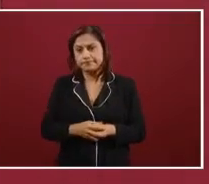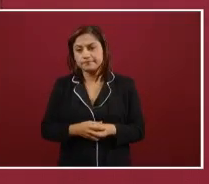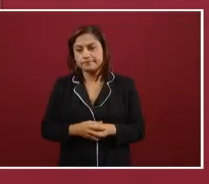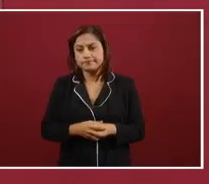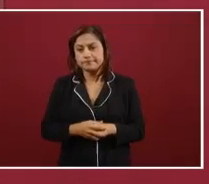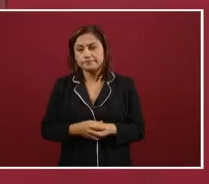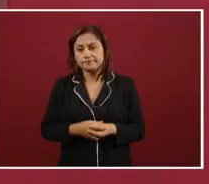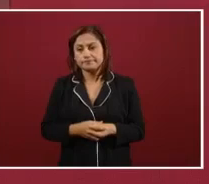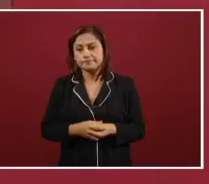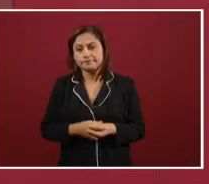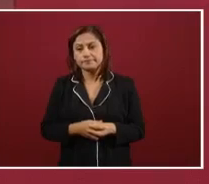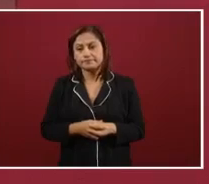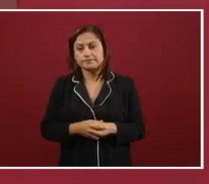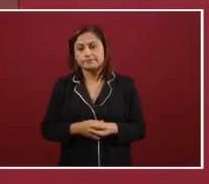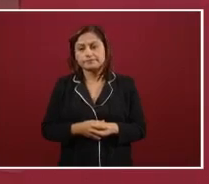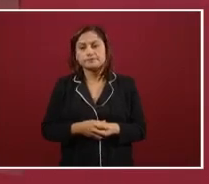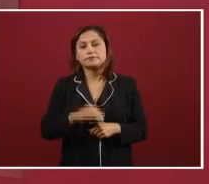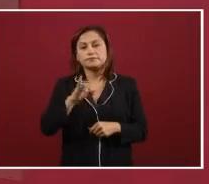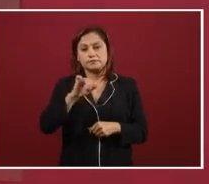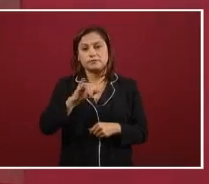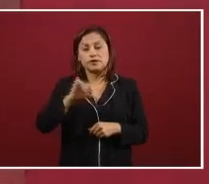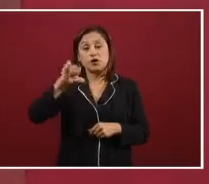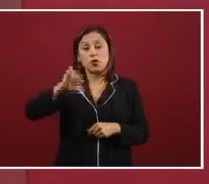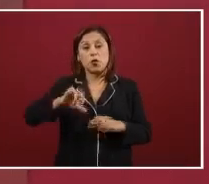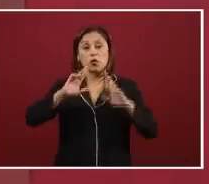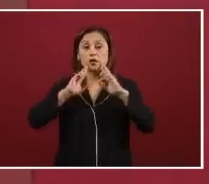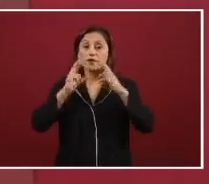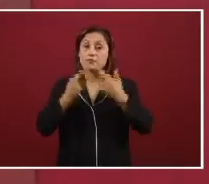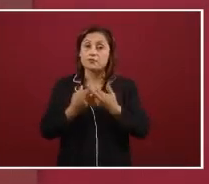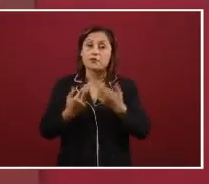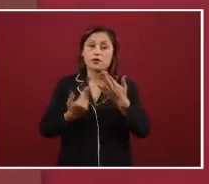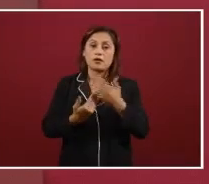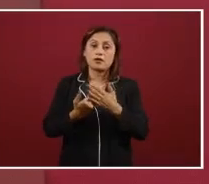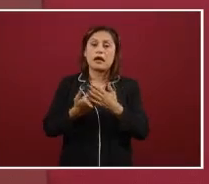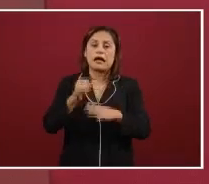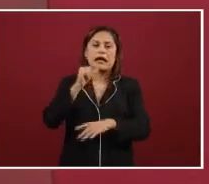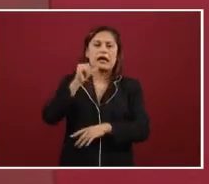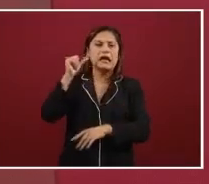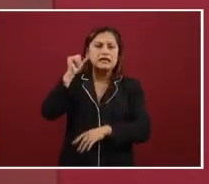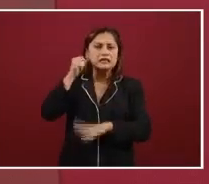Sí, tratamos esto hoy, desde ayer,